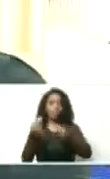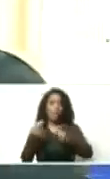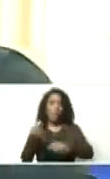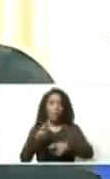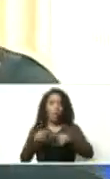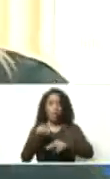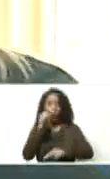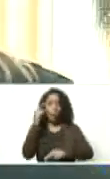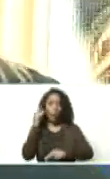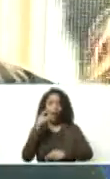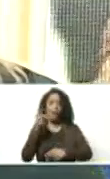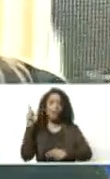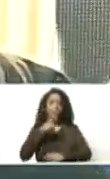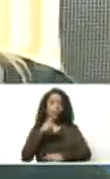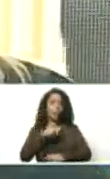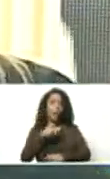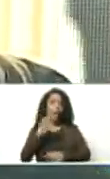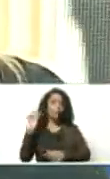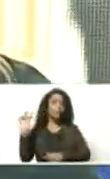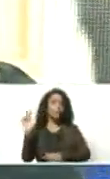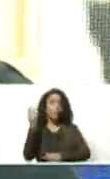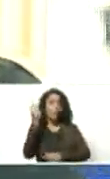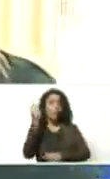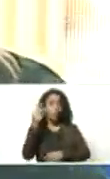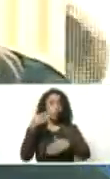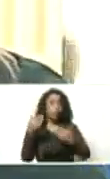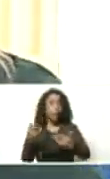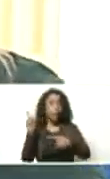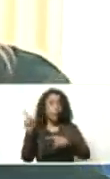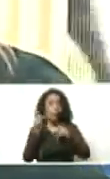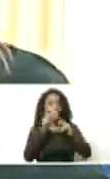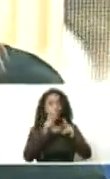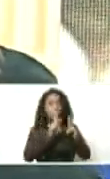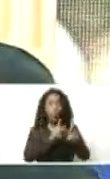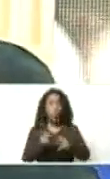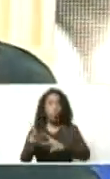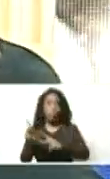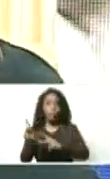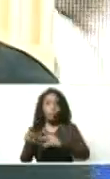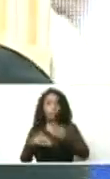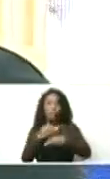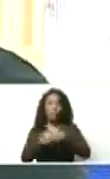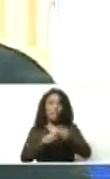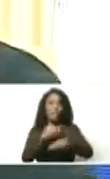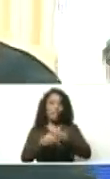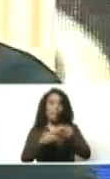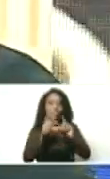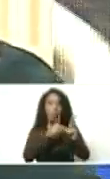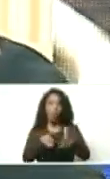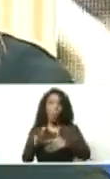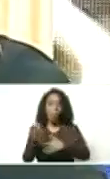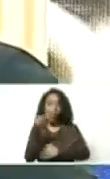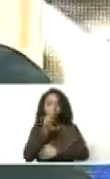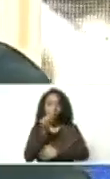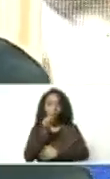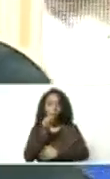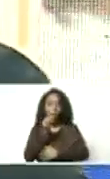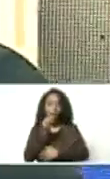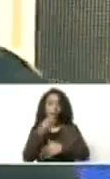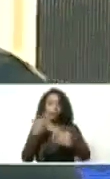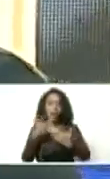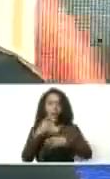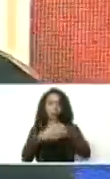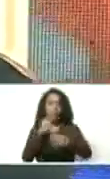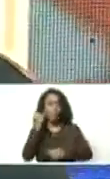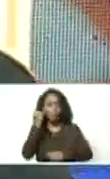y niñas necesitan. Y segundo, presidente, que este programa va a generar desde el programa Alimentación Escalar lo que es la